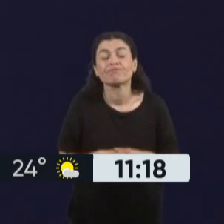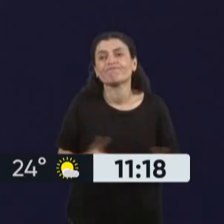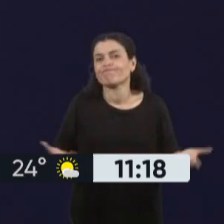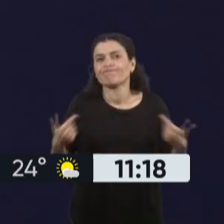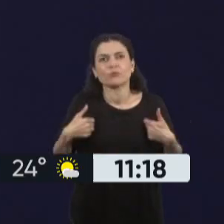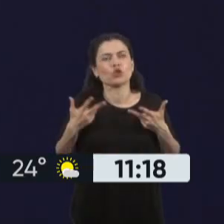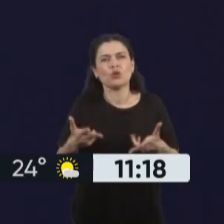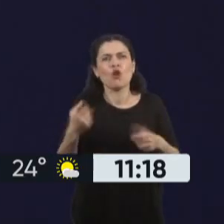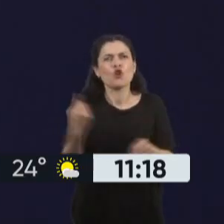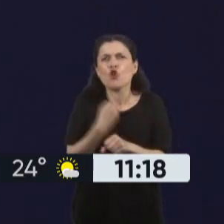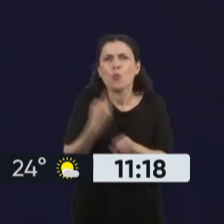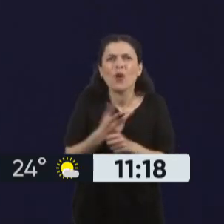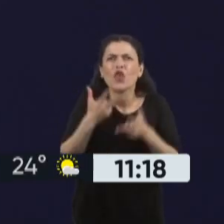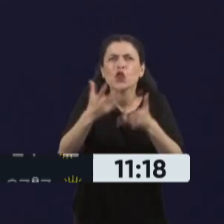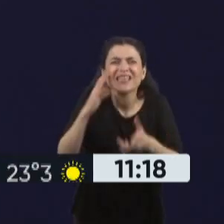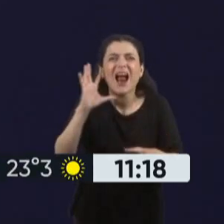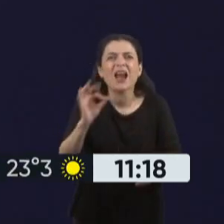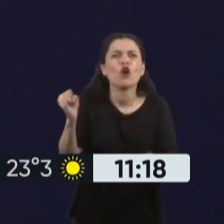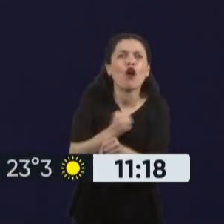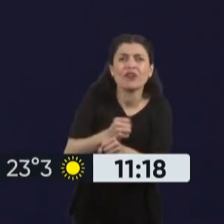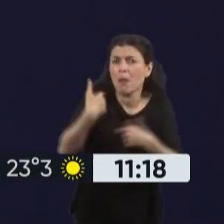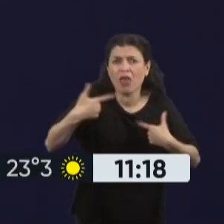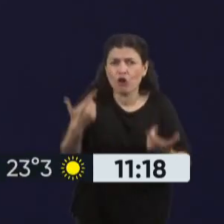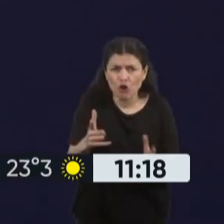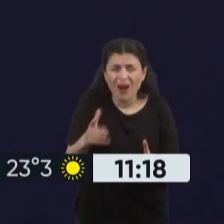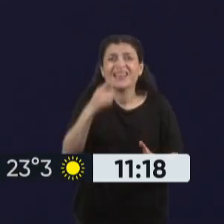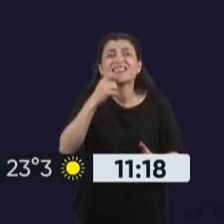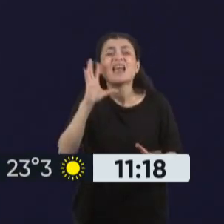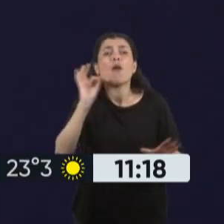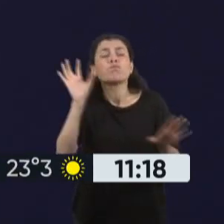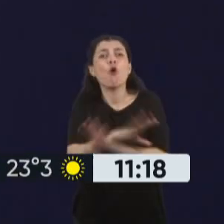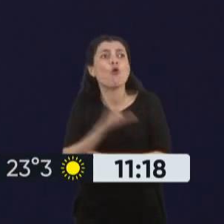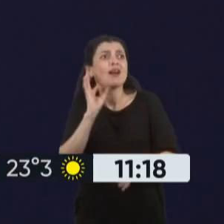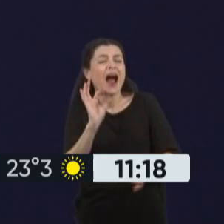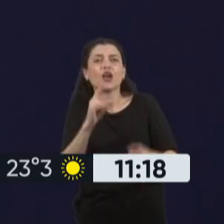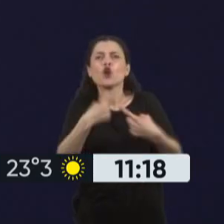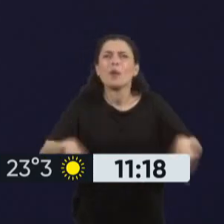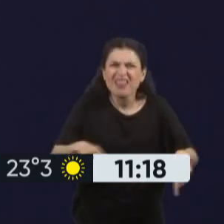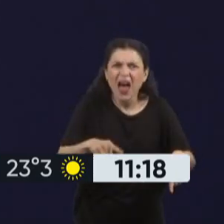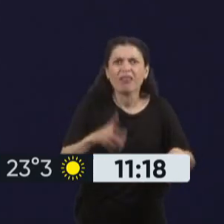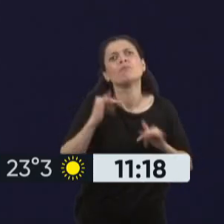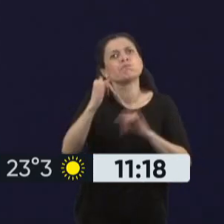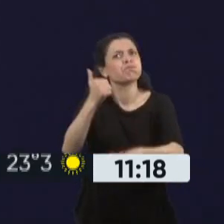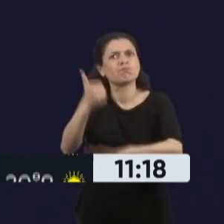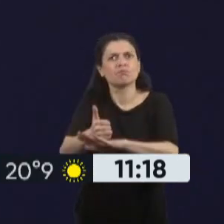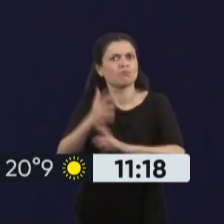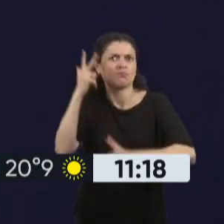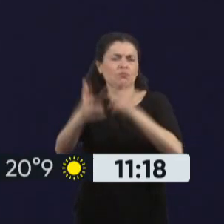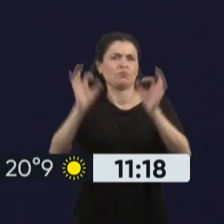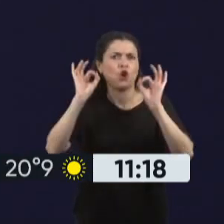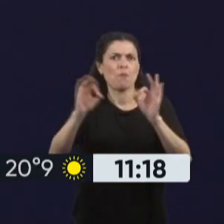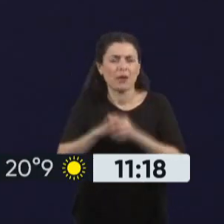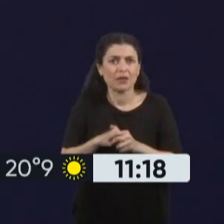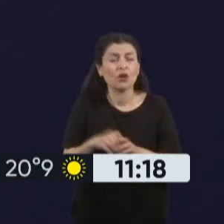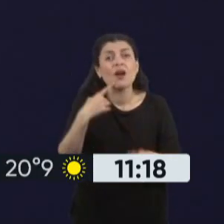Ya te digo, todavía no tenemos absolutamente nada. Si hay algún cambio, yo el viernes doy la agenda final, que incluso siempre aclaro que después